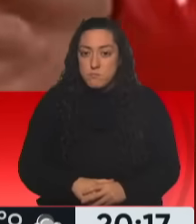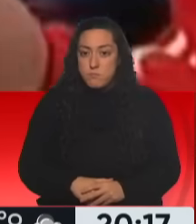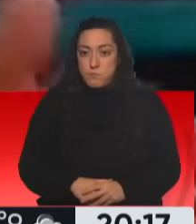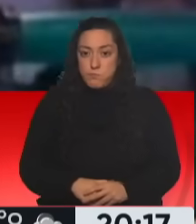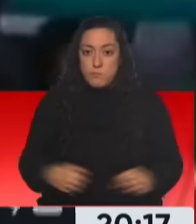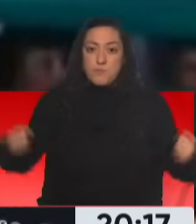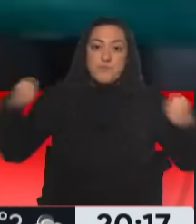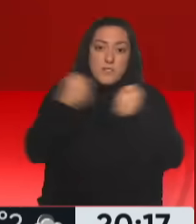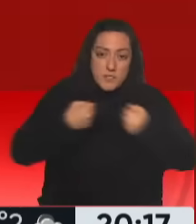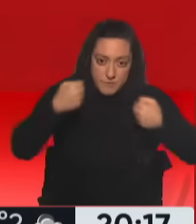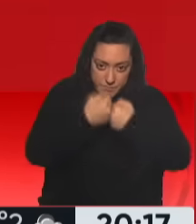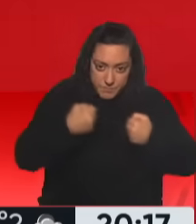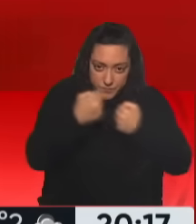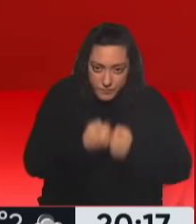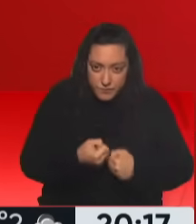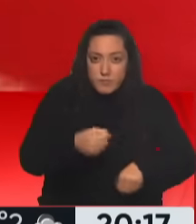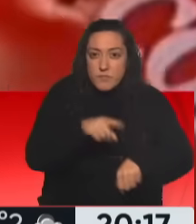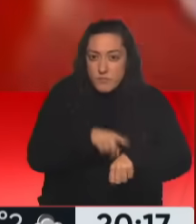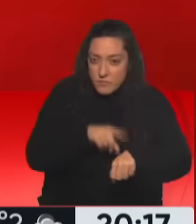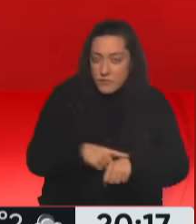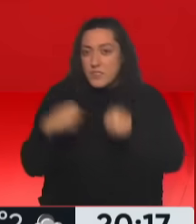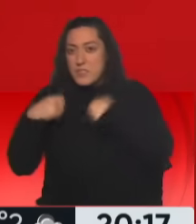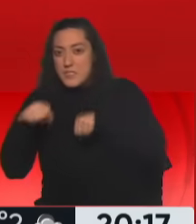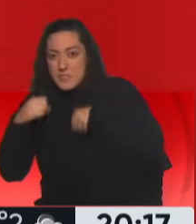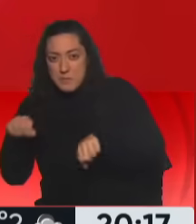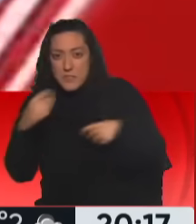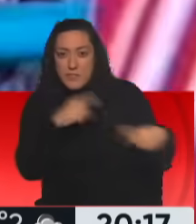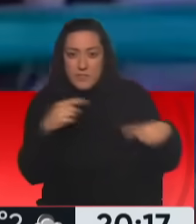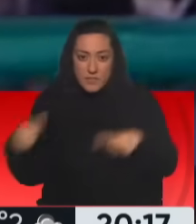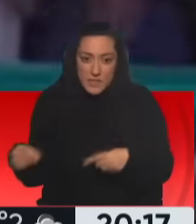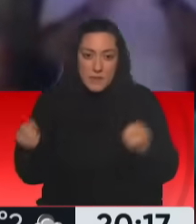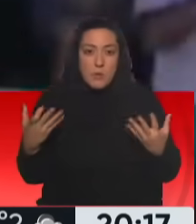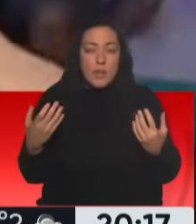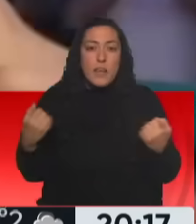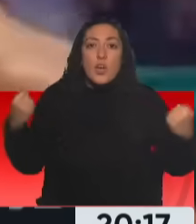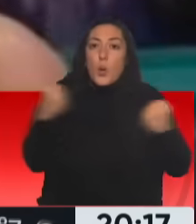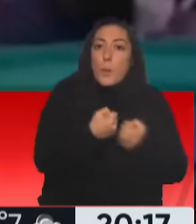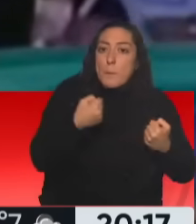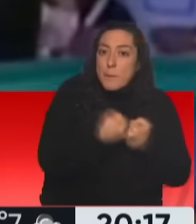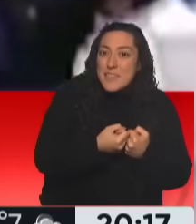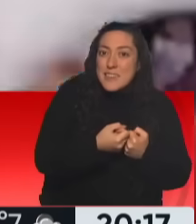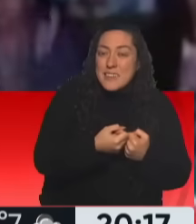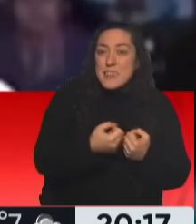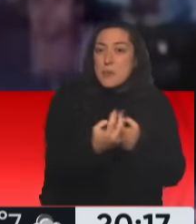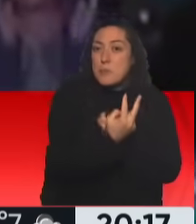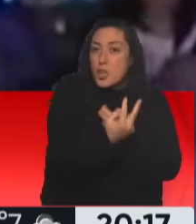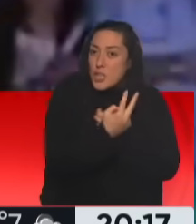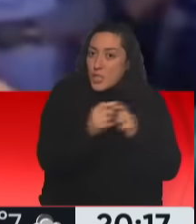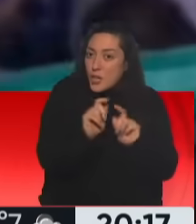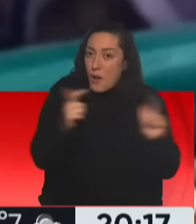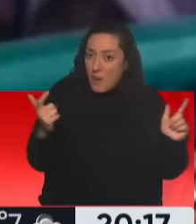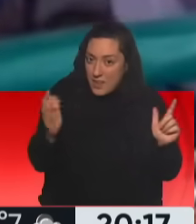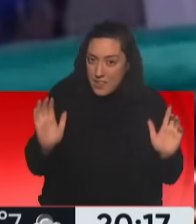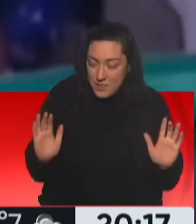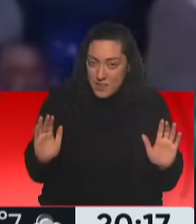combate. El combate uno tiene fuera el protector. Claro, acá no. Sí, sí, sí. Dentro de lo